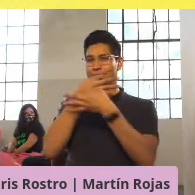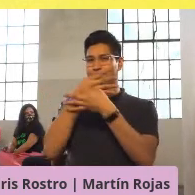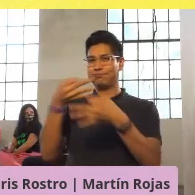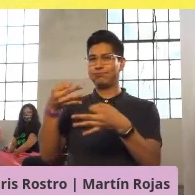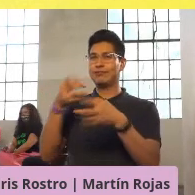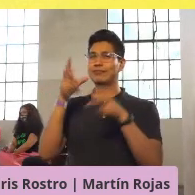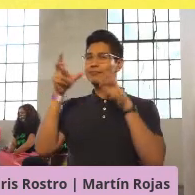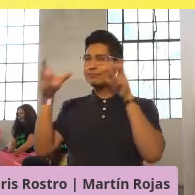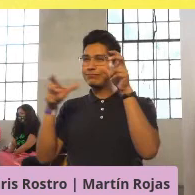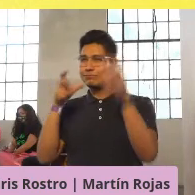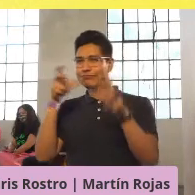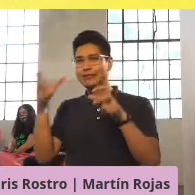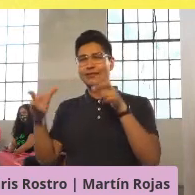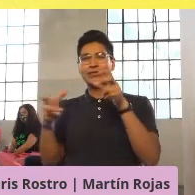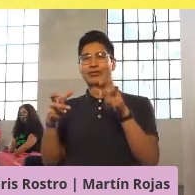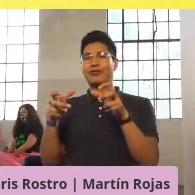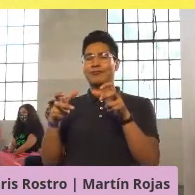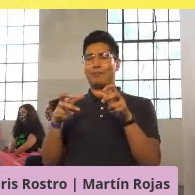que venda.